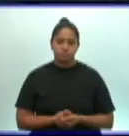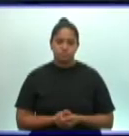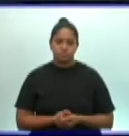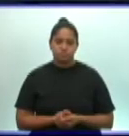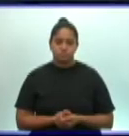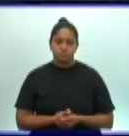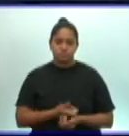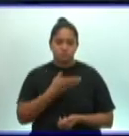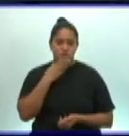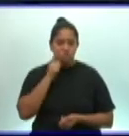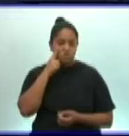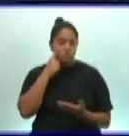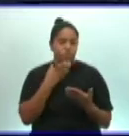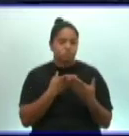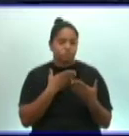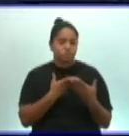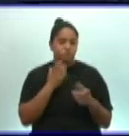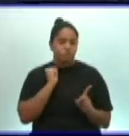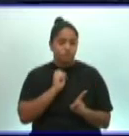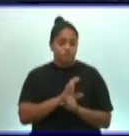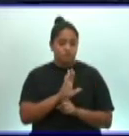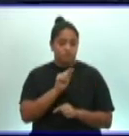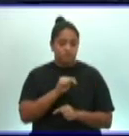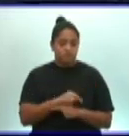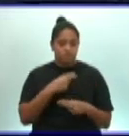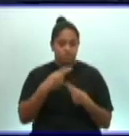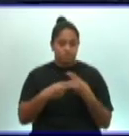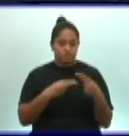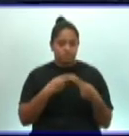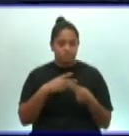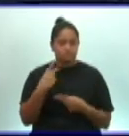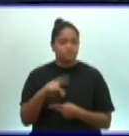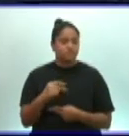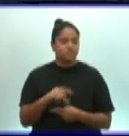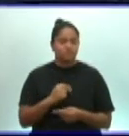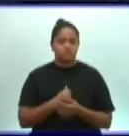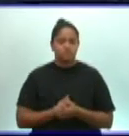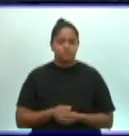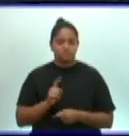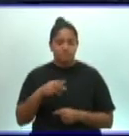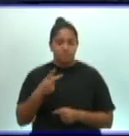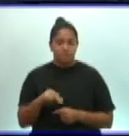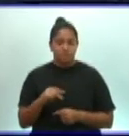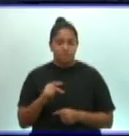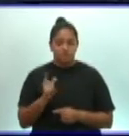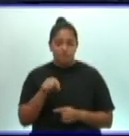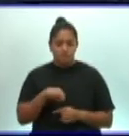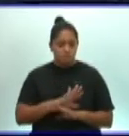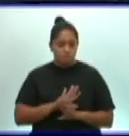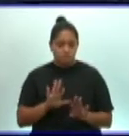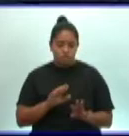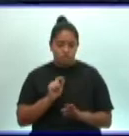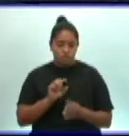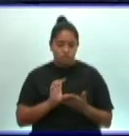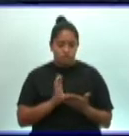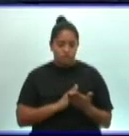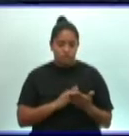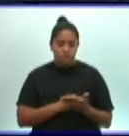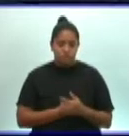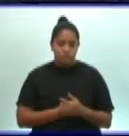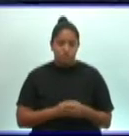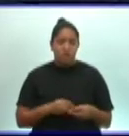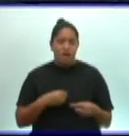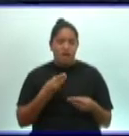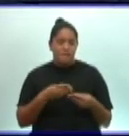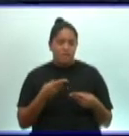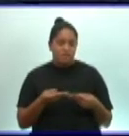Bueno, ahora les propongo comenzar con la realización de un ejercicio que no está en su libro de texto. Por tanto, a medida que yo vaya leyendo